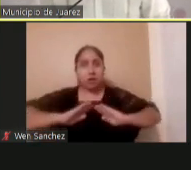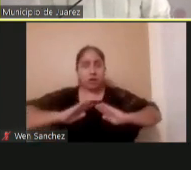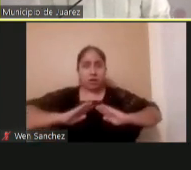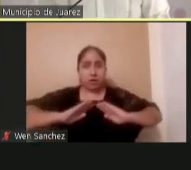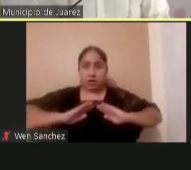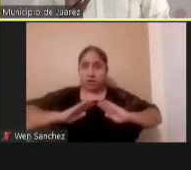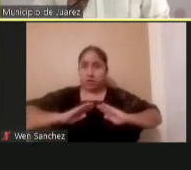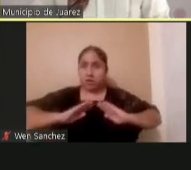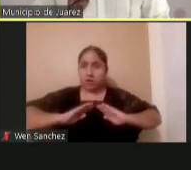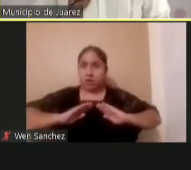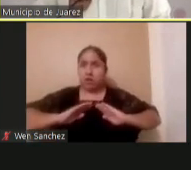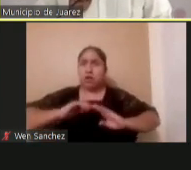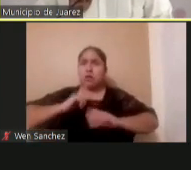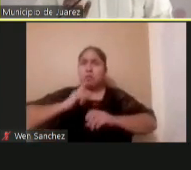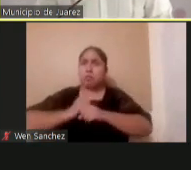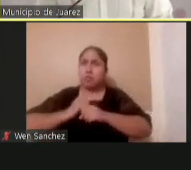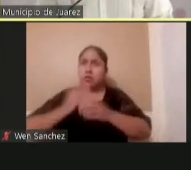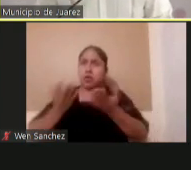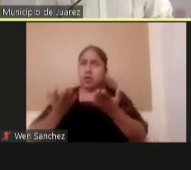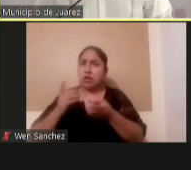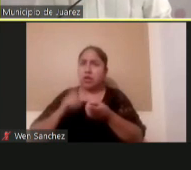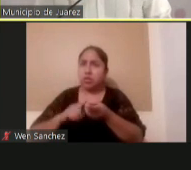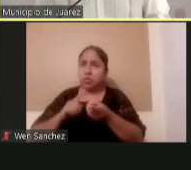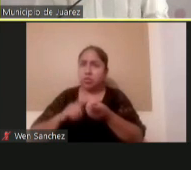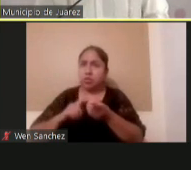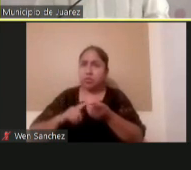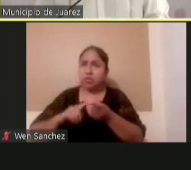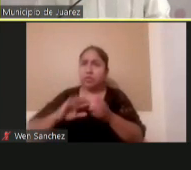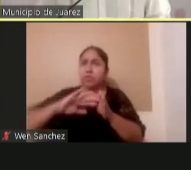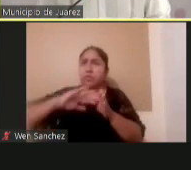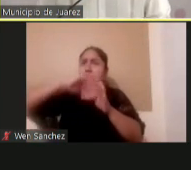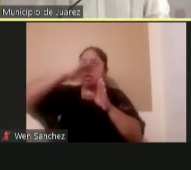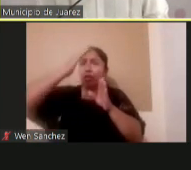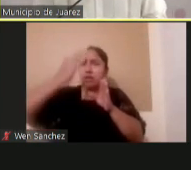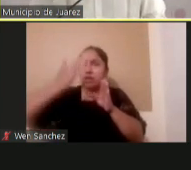de la loma, al sur del Barrio Alto.